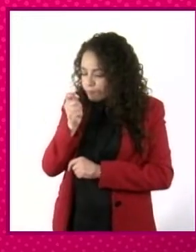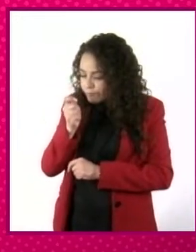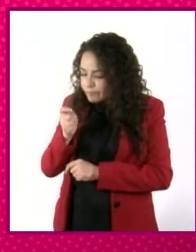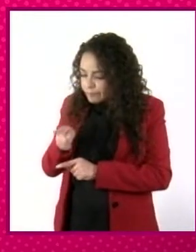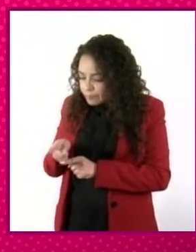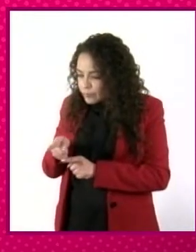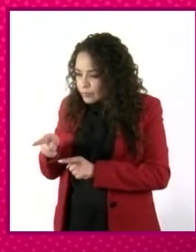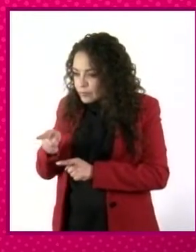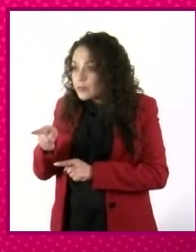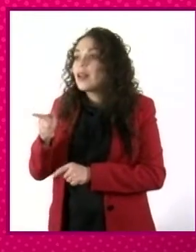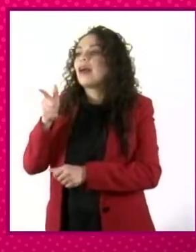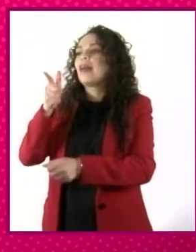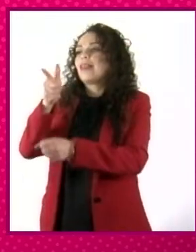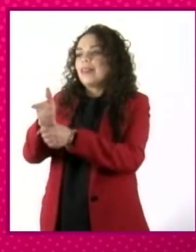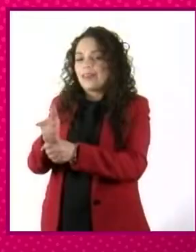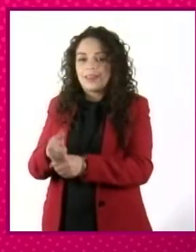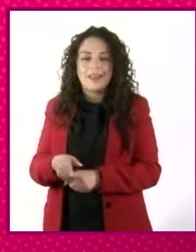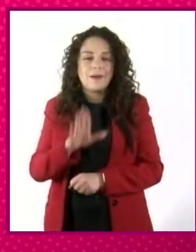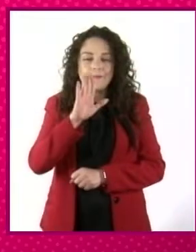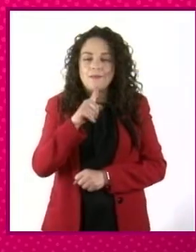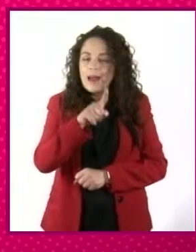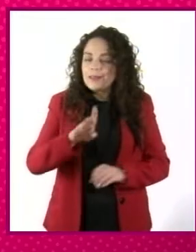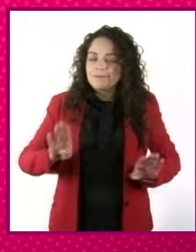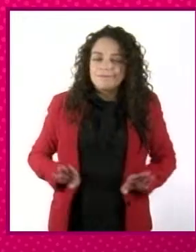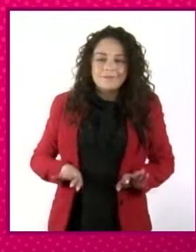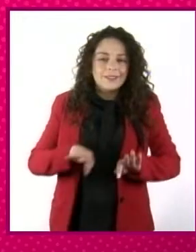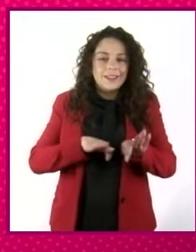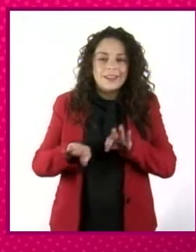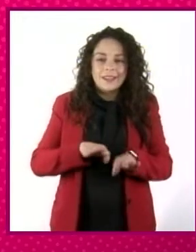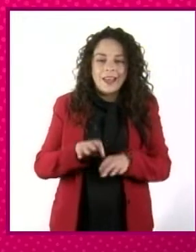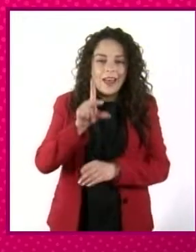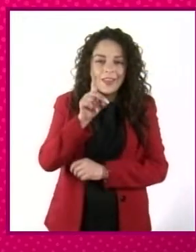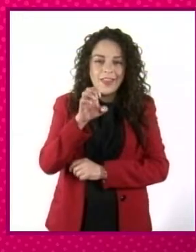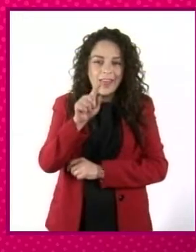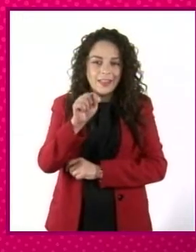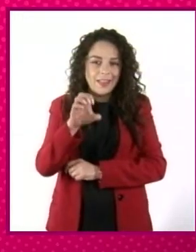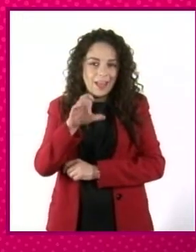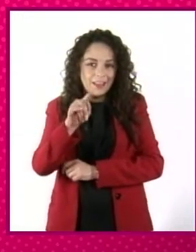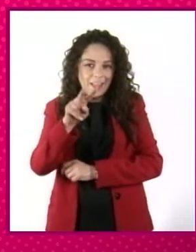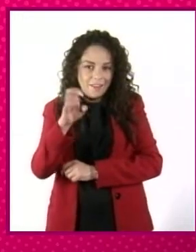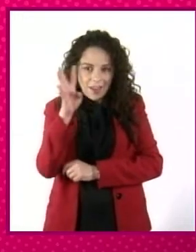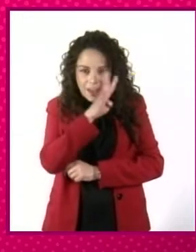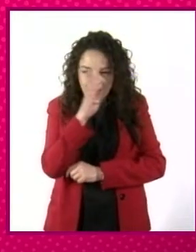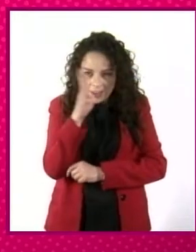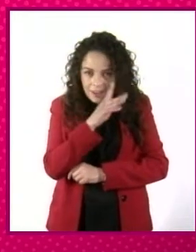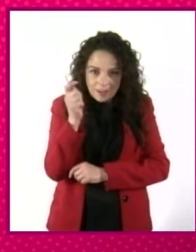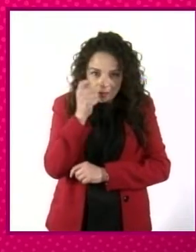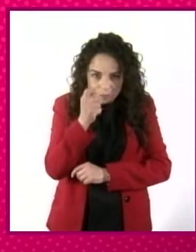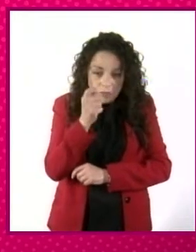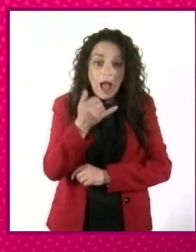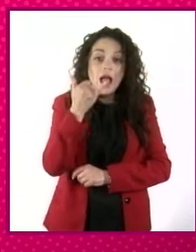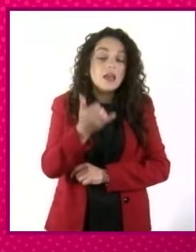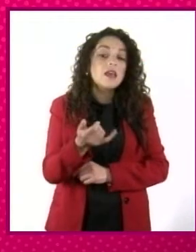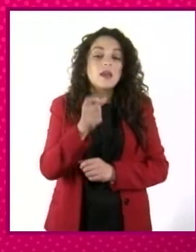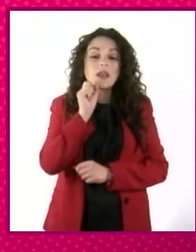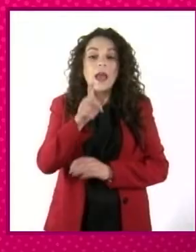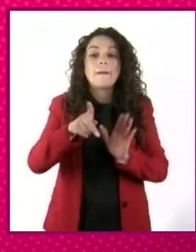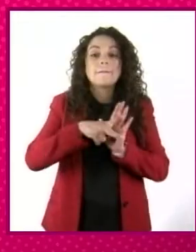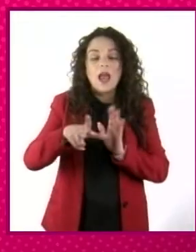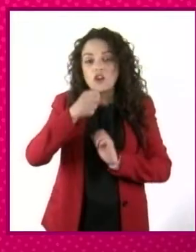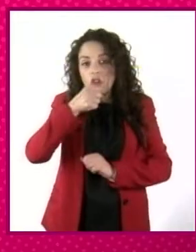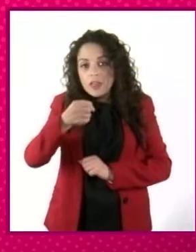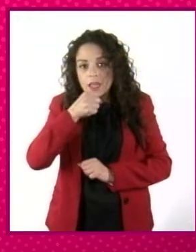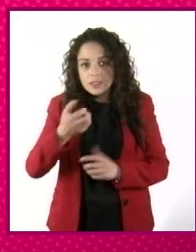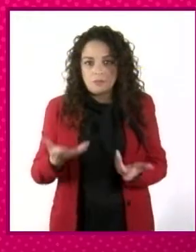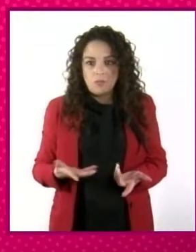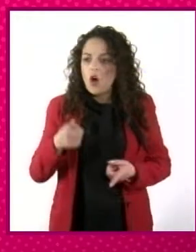la labor de los detectives y también a la labor de los periodistas, porque los periodistas van reconstruyendo historias. Cuando hablas de periodismo de investigación es